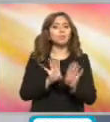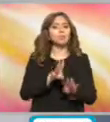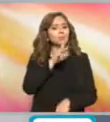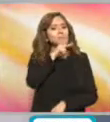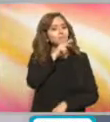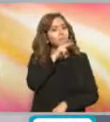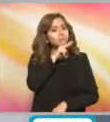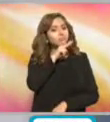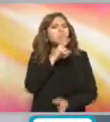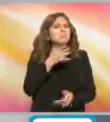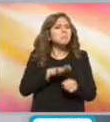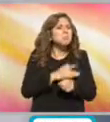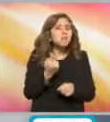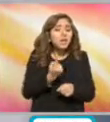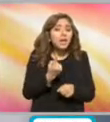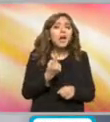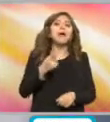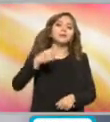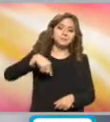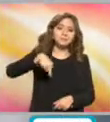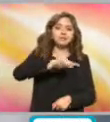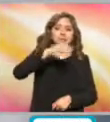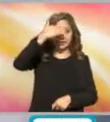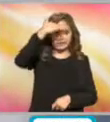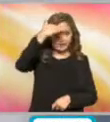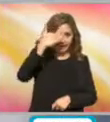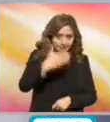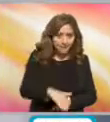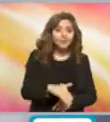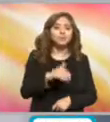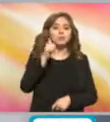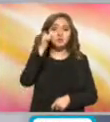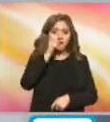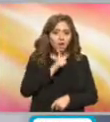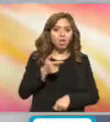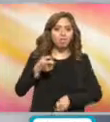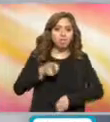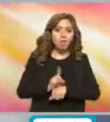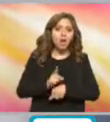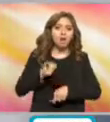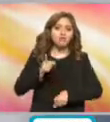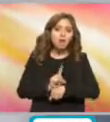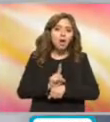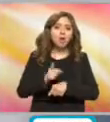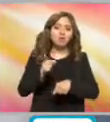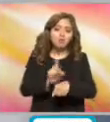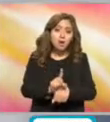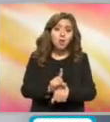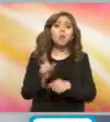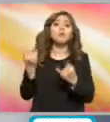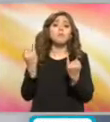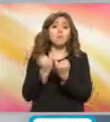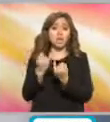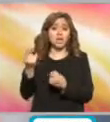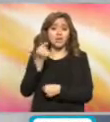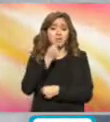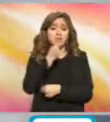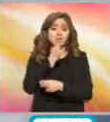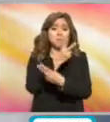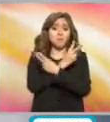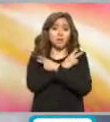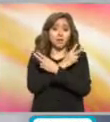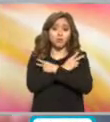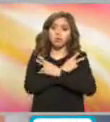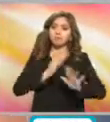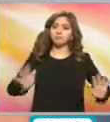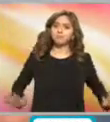qué? Porque nosotros sabemos que este contacto continuo y cuando los niños están de vacaciones también les entra un espíritu